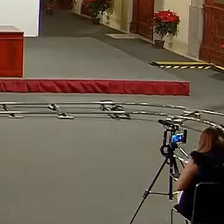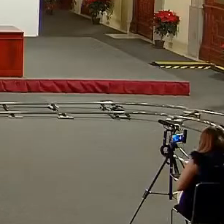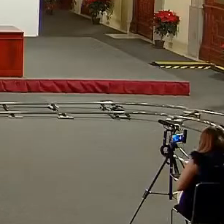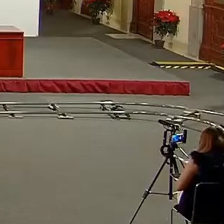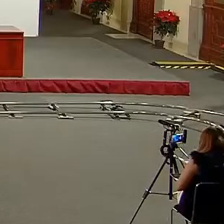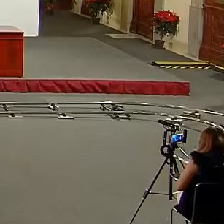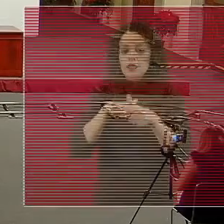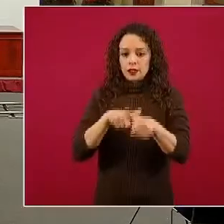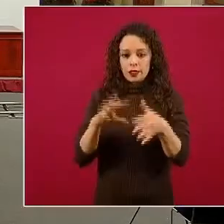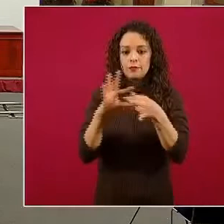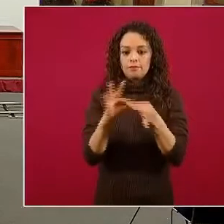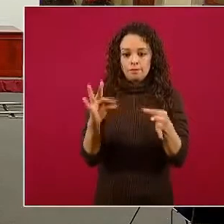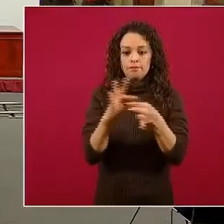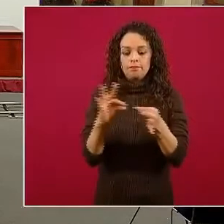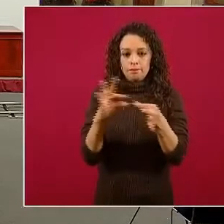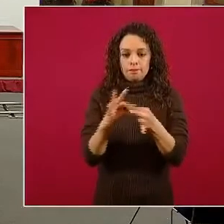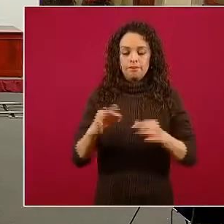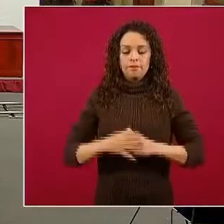informando.